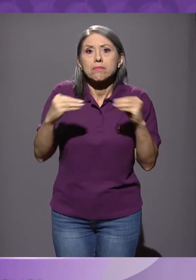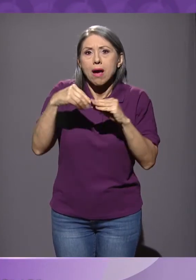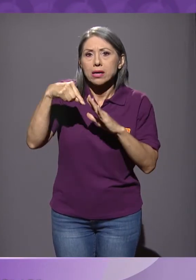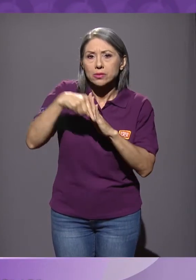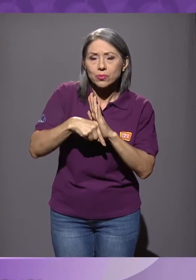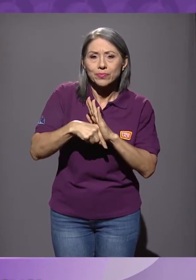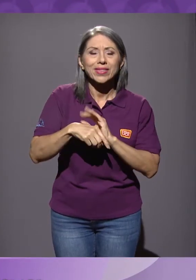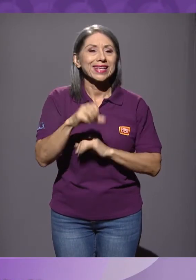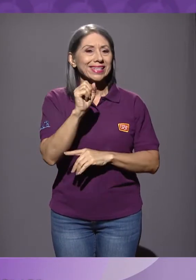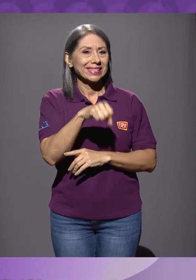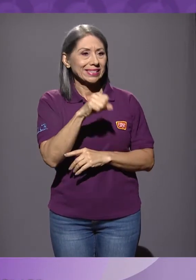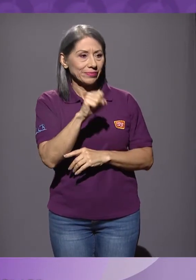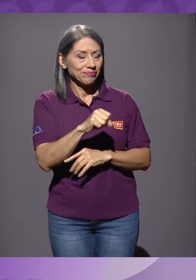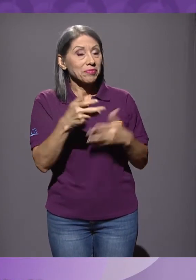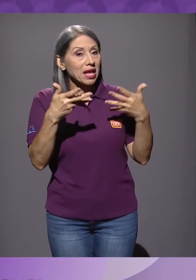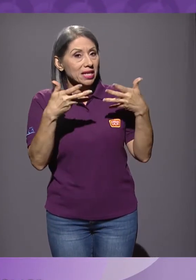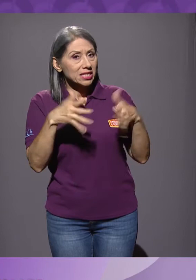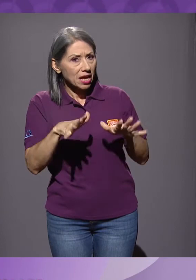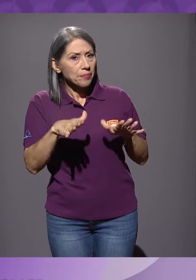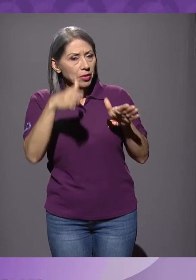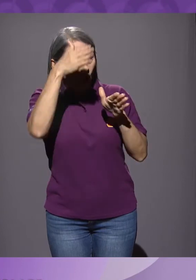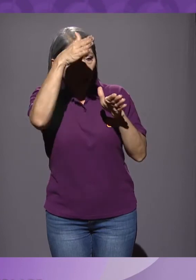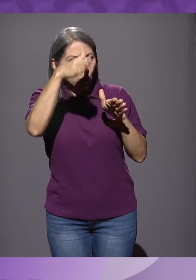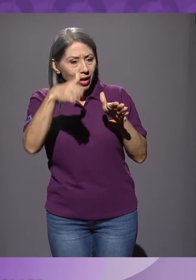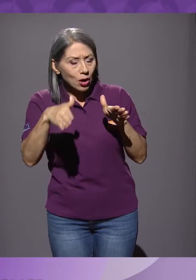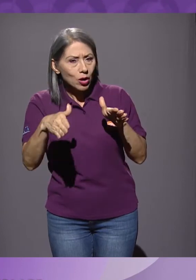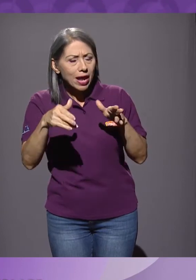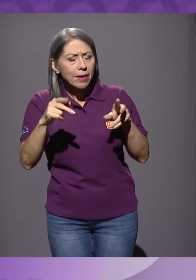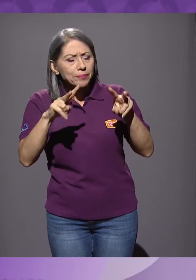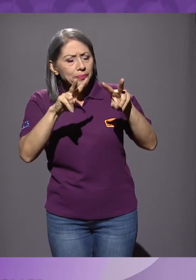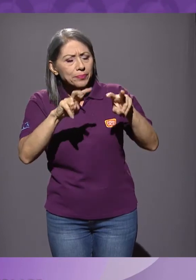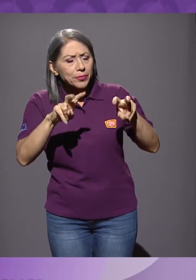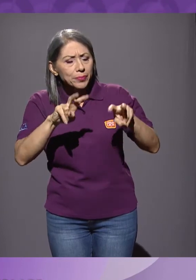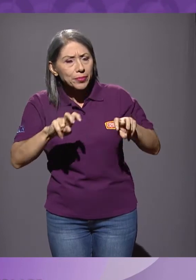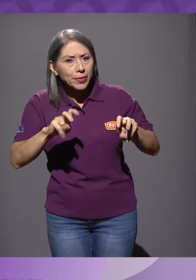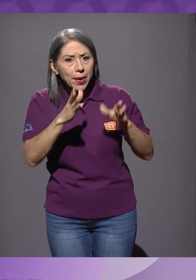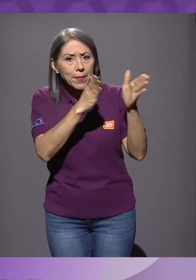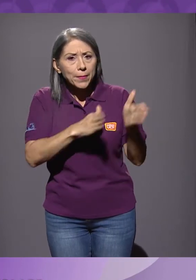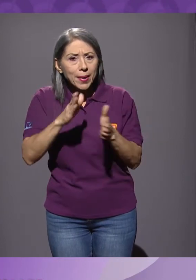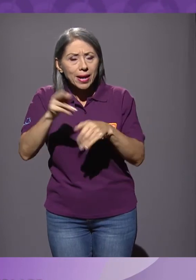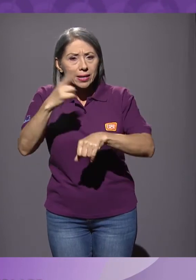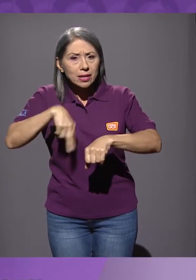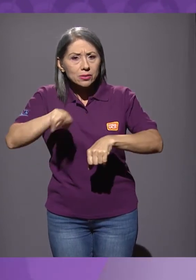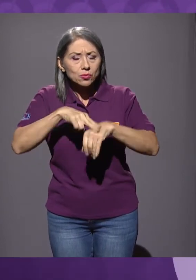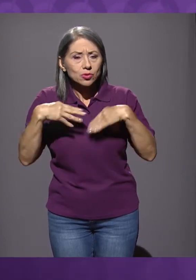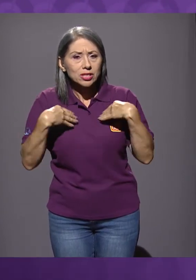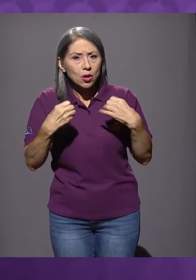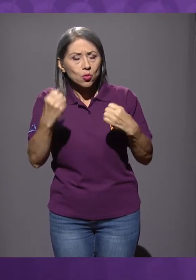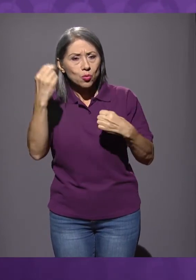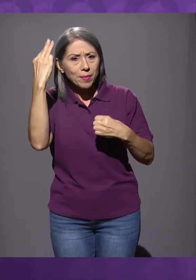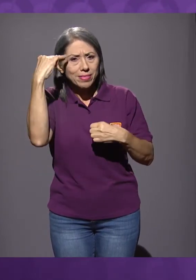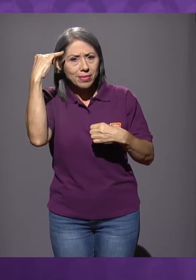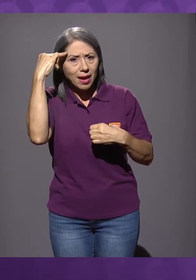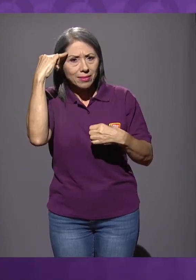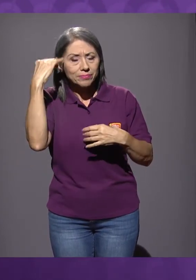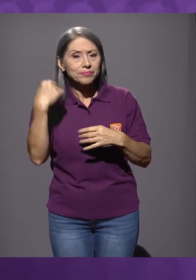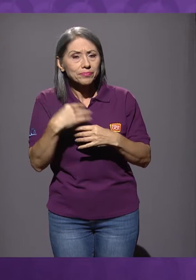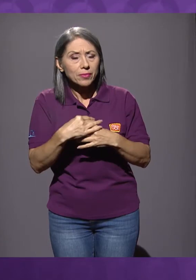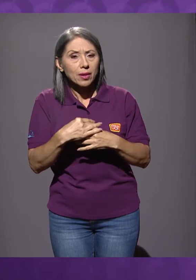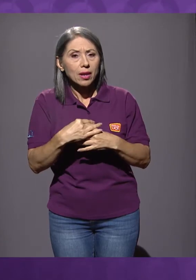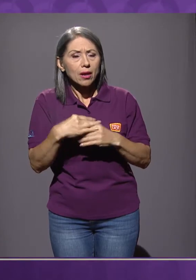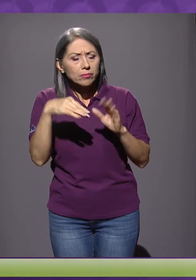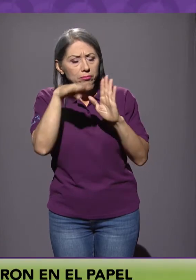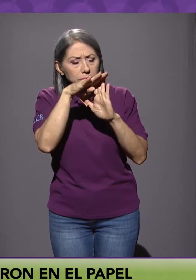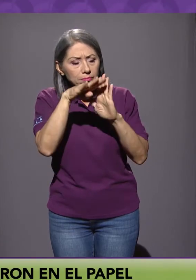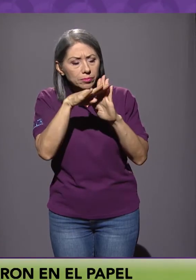del análisis que hizo la Contraloría del Plan Nacional de Salud Mental, de la política, porque justamente